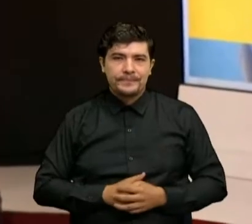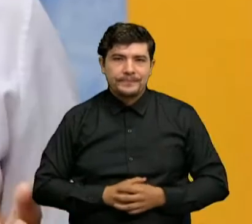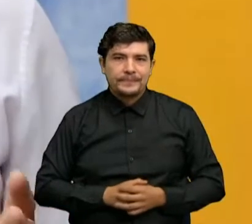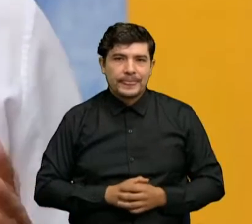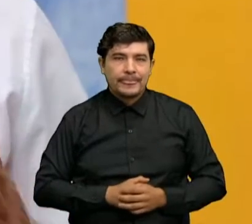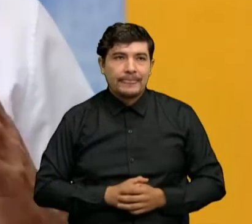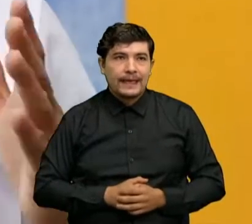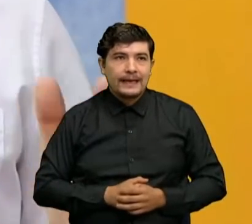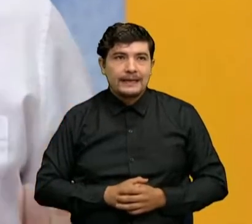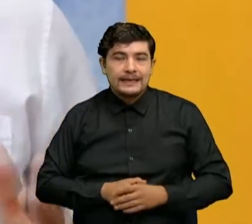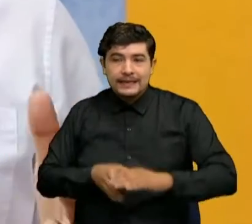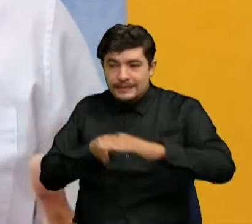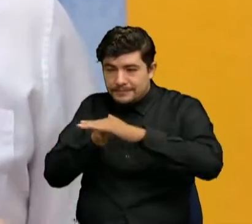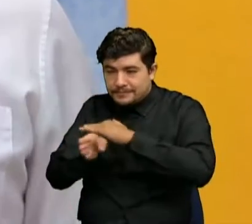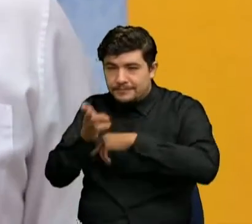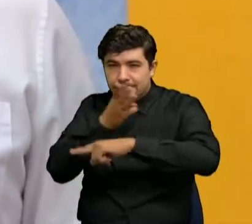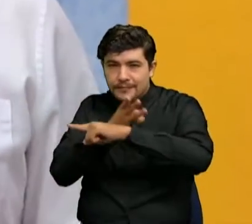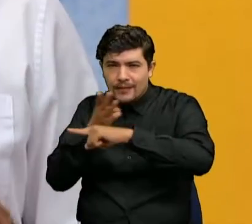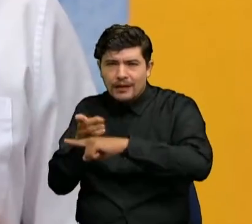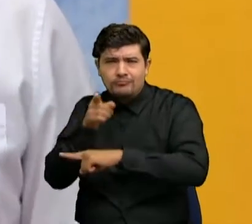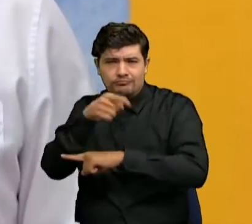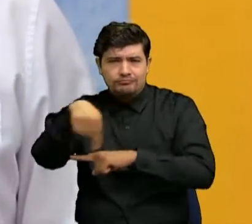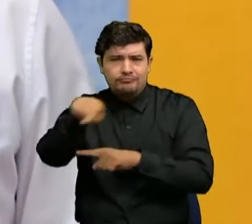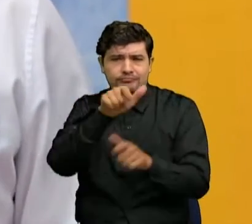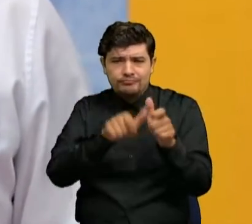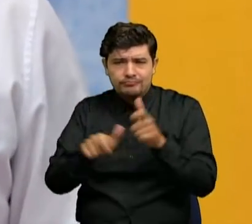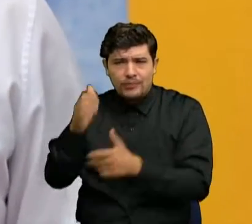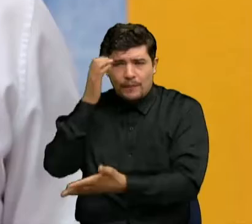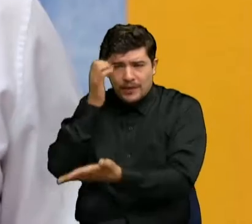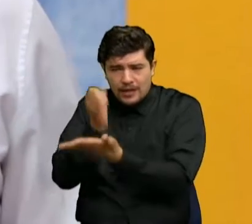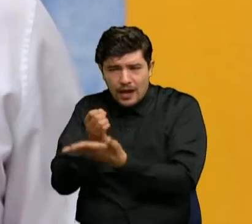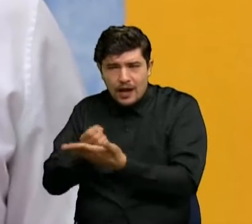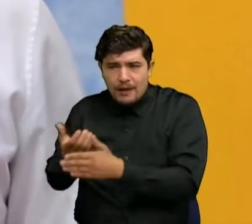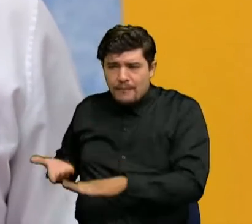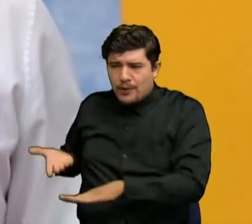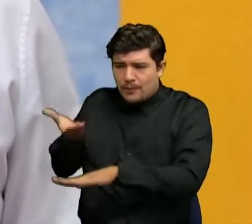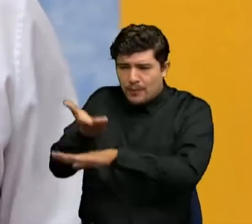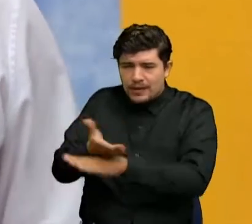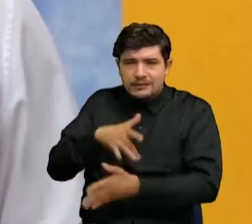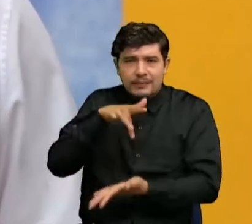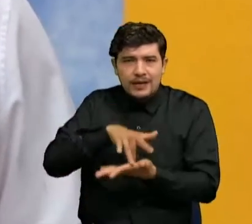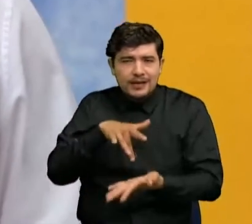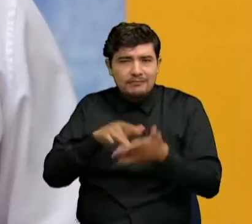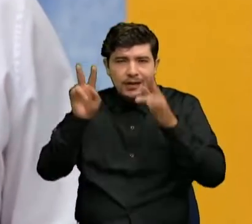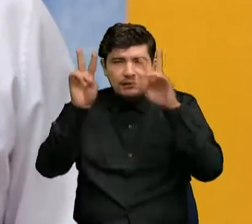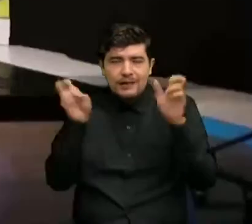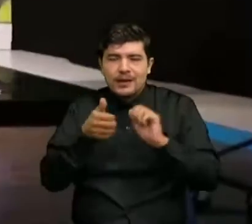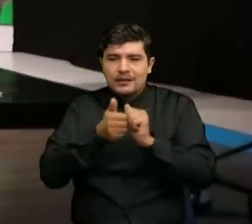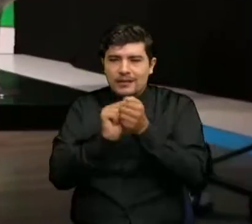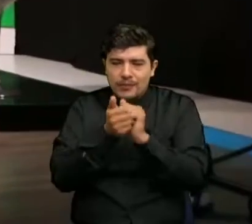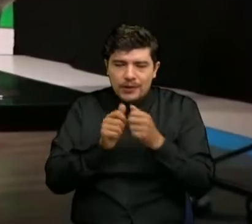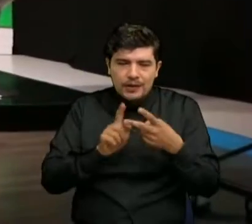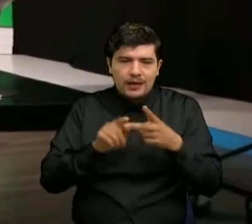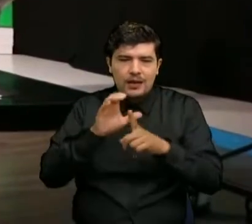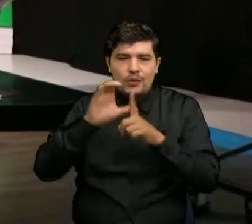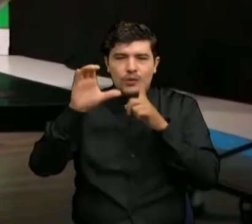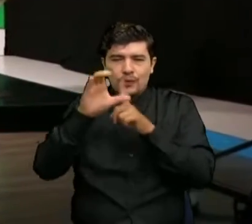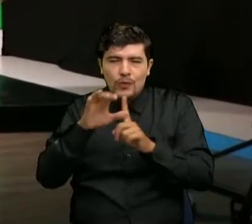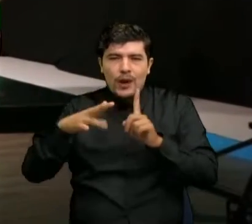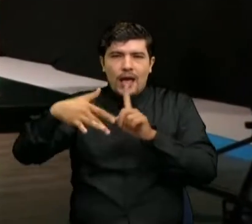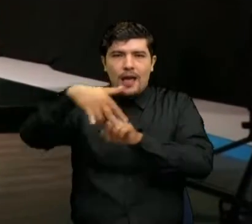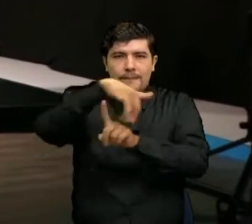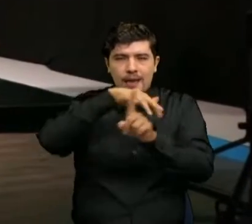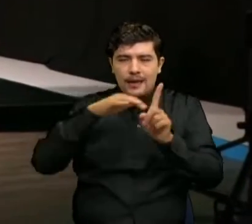tener la posibilidad de hablar y de opinar y de proponer participaciones en temas como deporte, cultura,